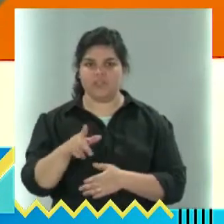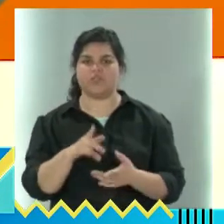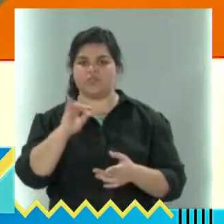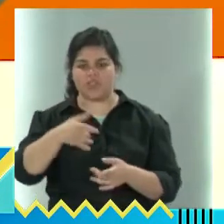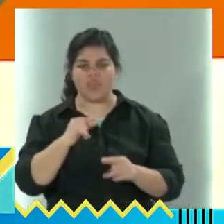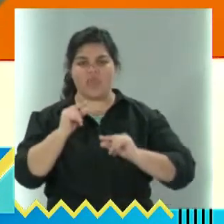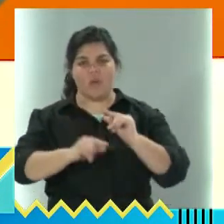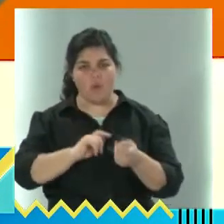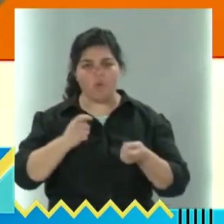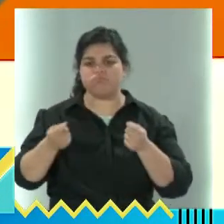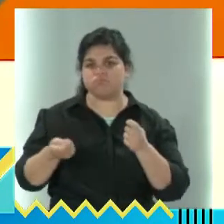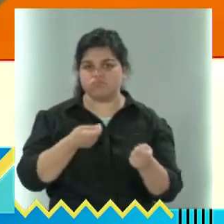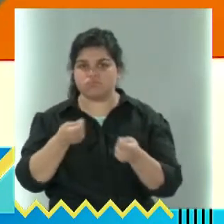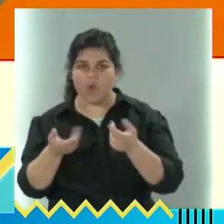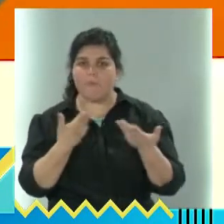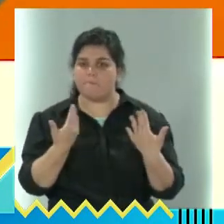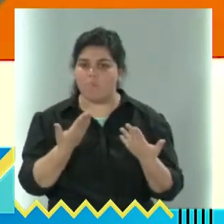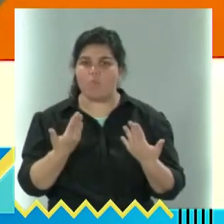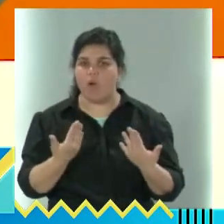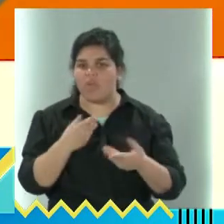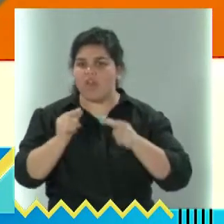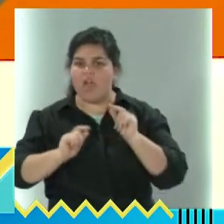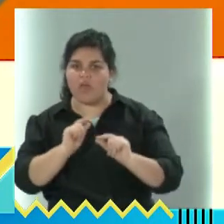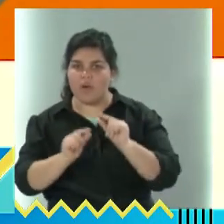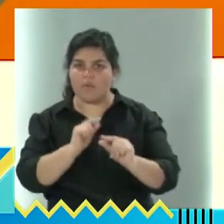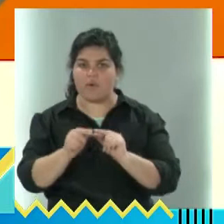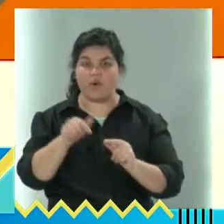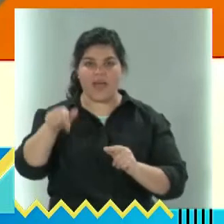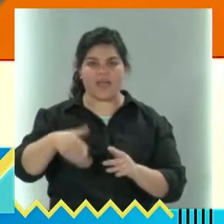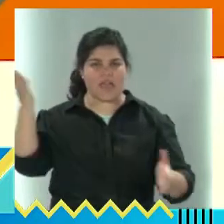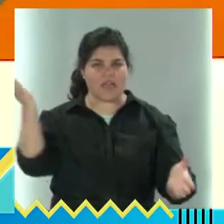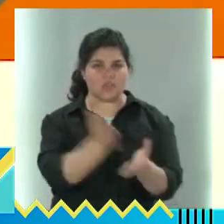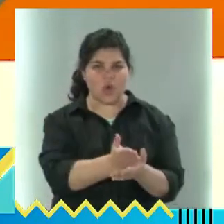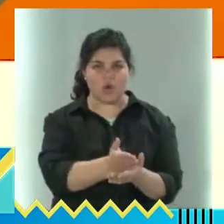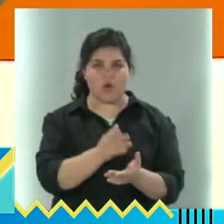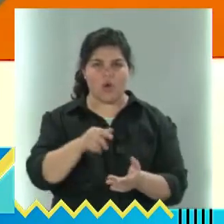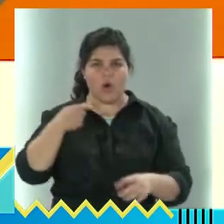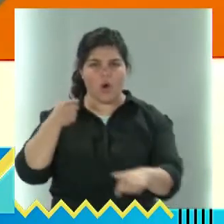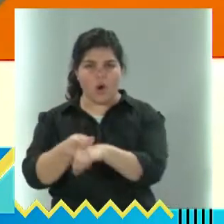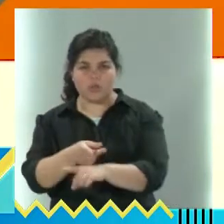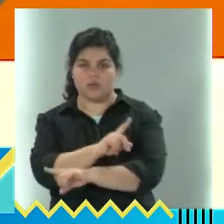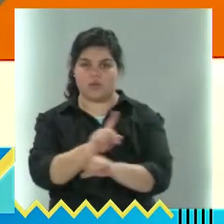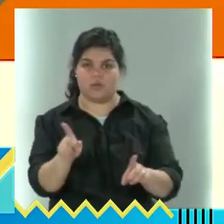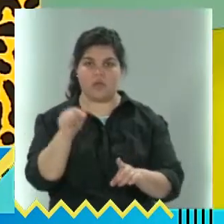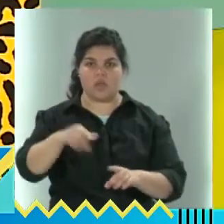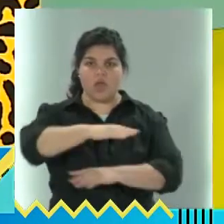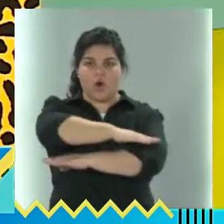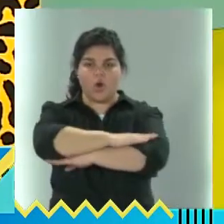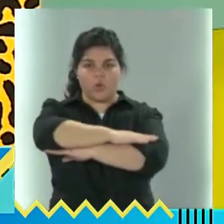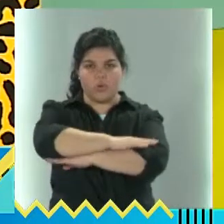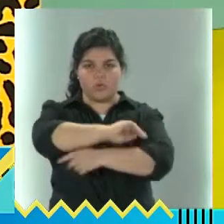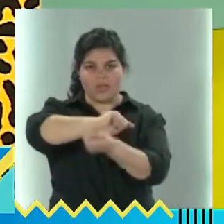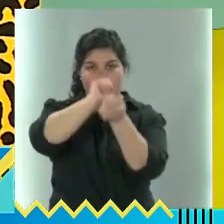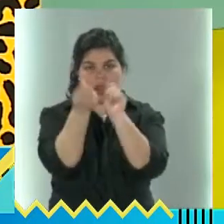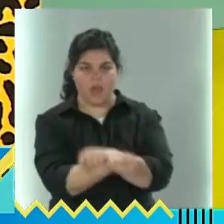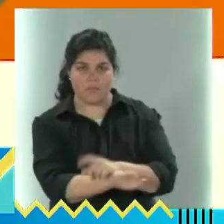porque no es la idea de sancionar o de punir un hecho, sino también es de generar un cambio de conducta, de que la